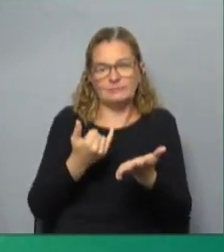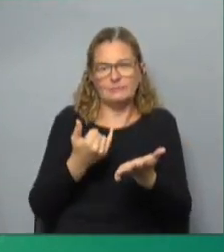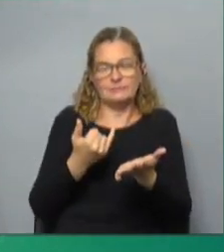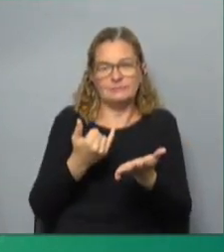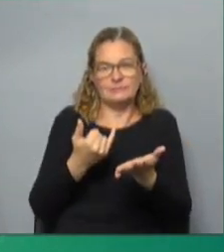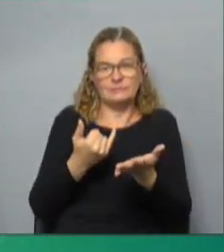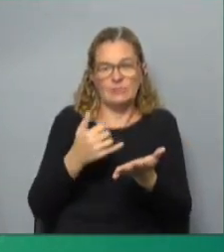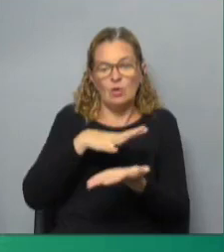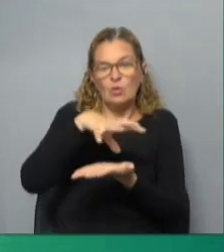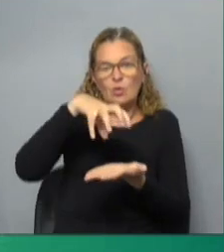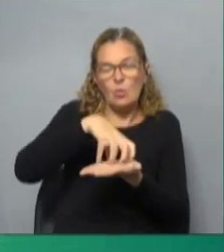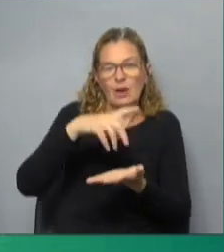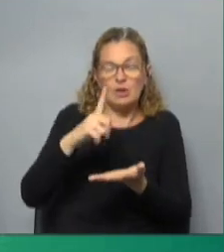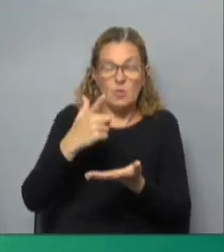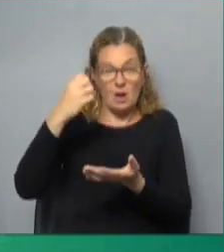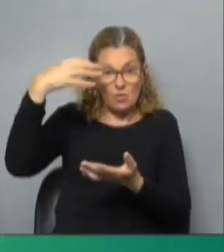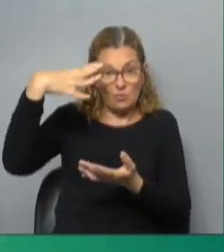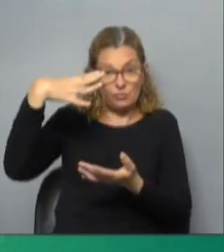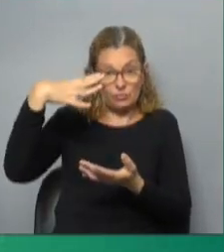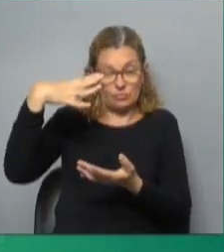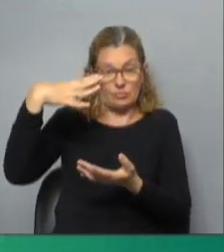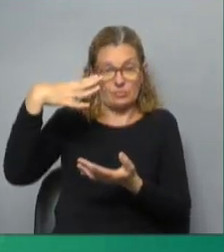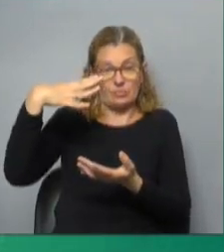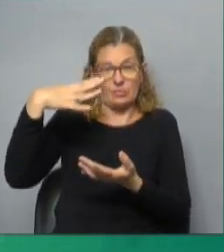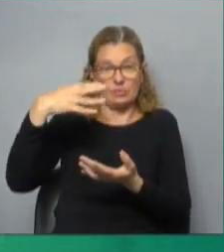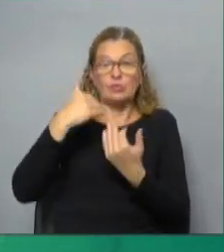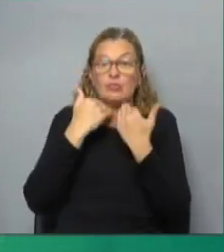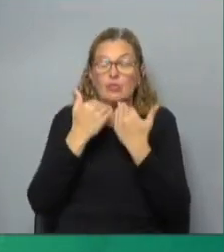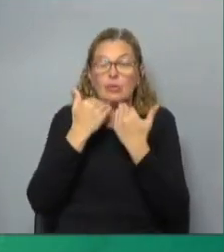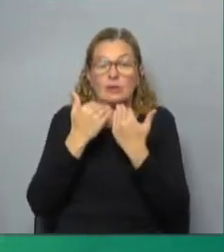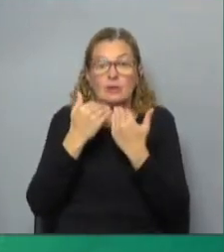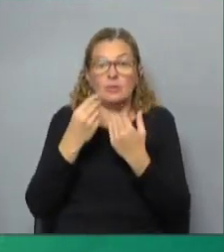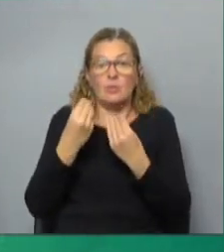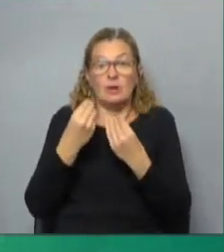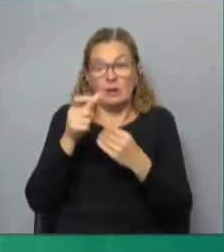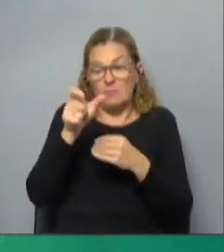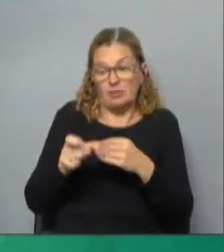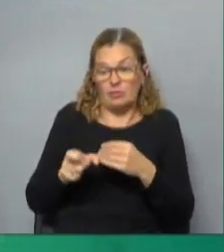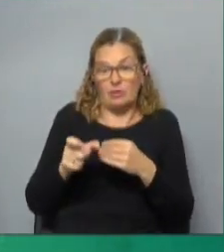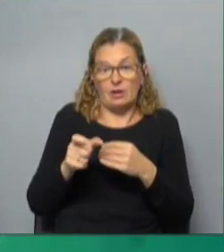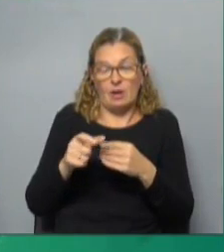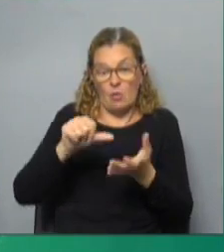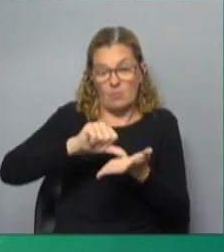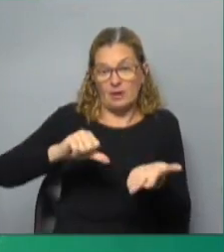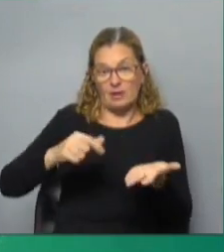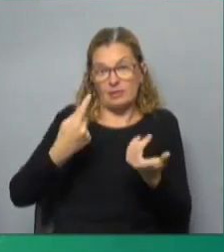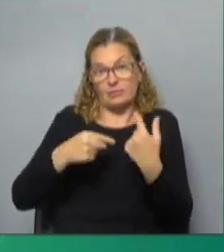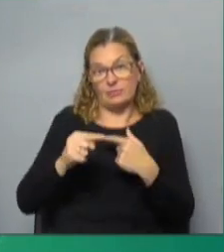en un lugar sin luz y no se sabe cuál es el paciente entonces